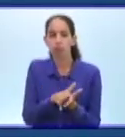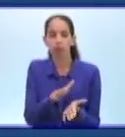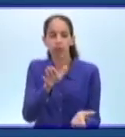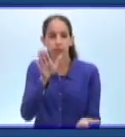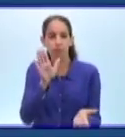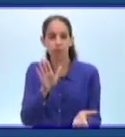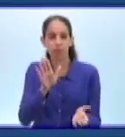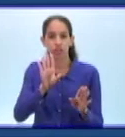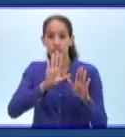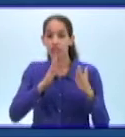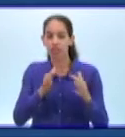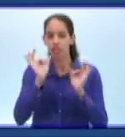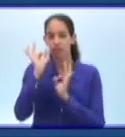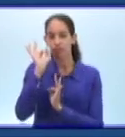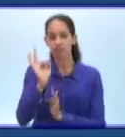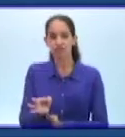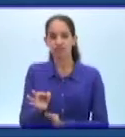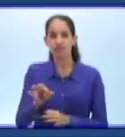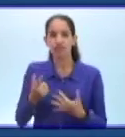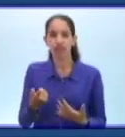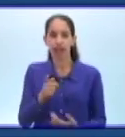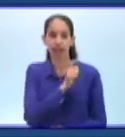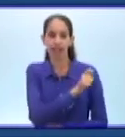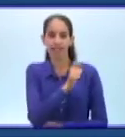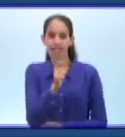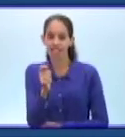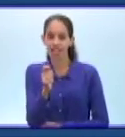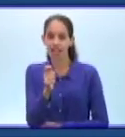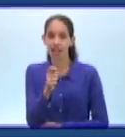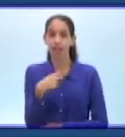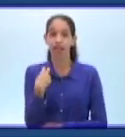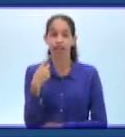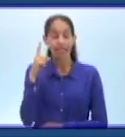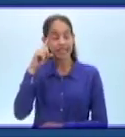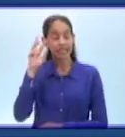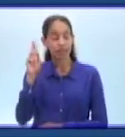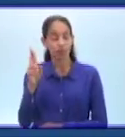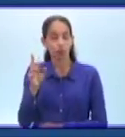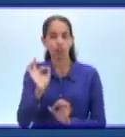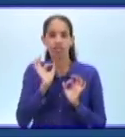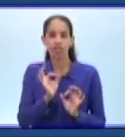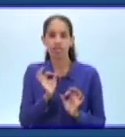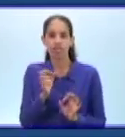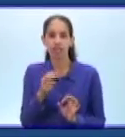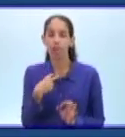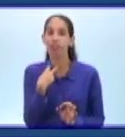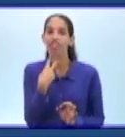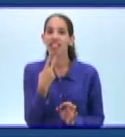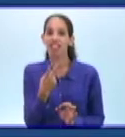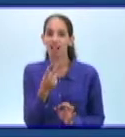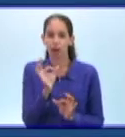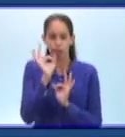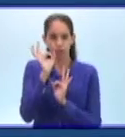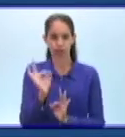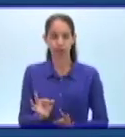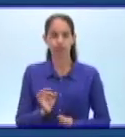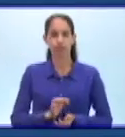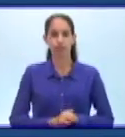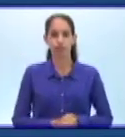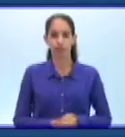enseñanzas. Nunca olvidaré su voz firme y su paso seguro. Yo estoy dando